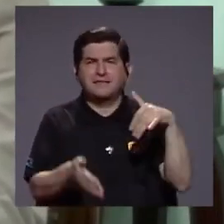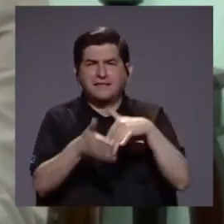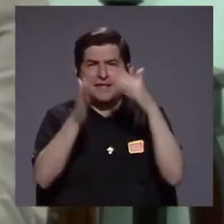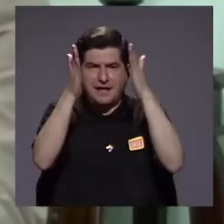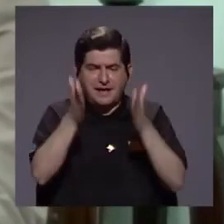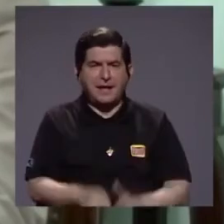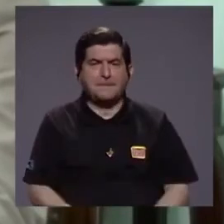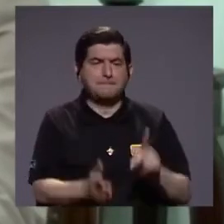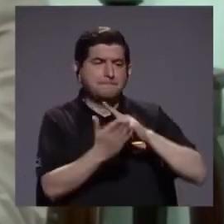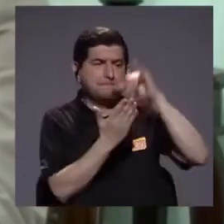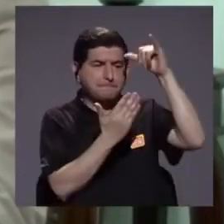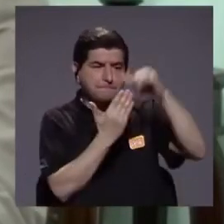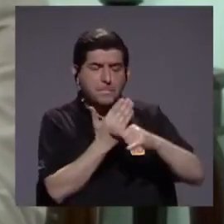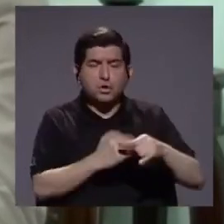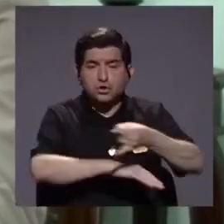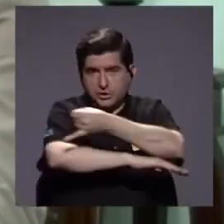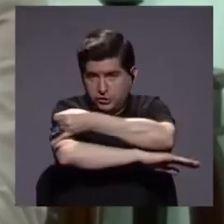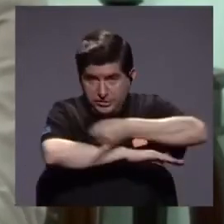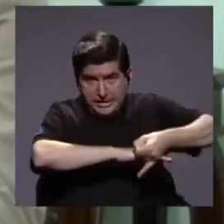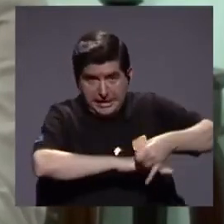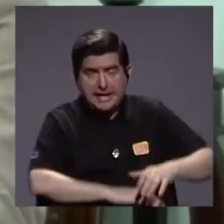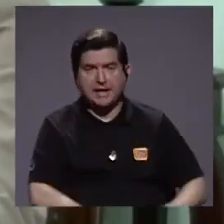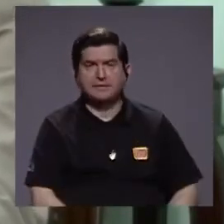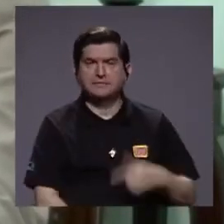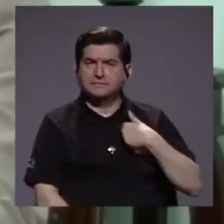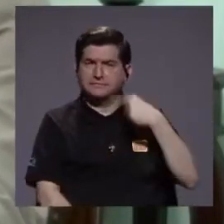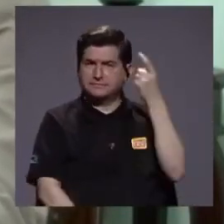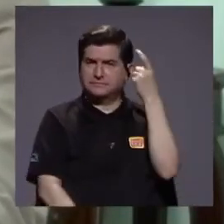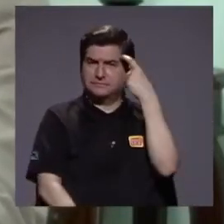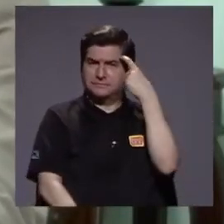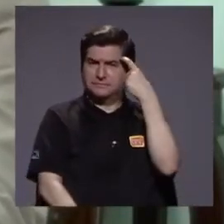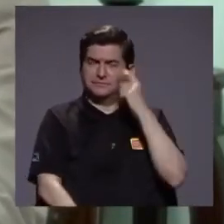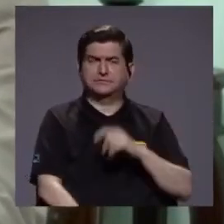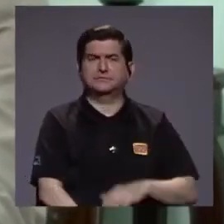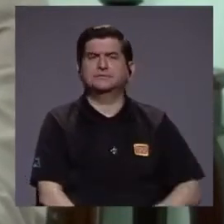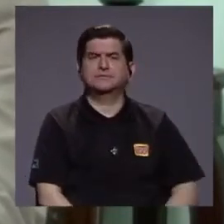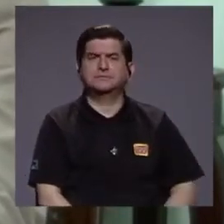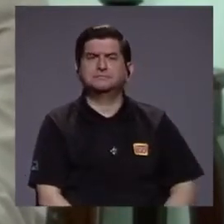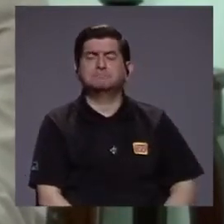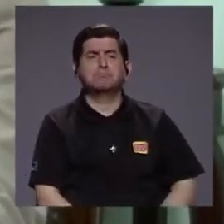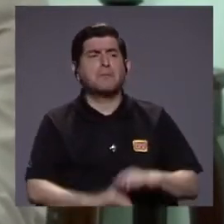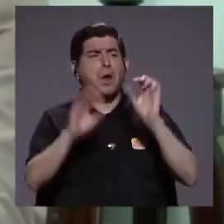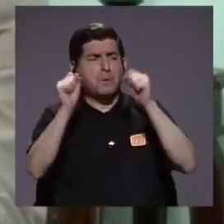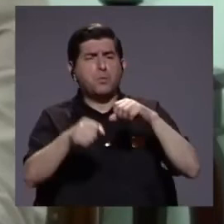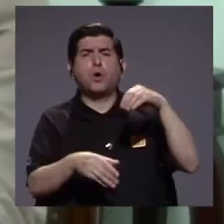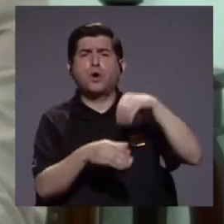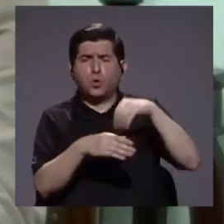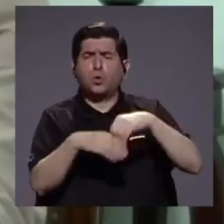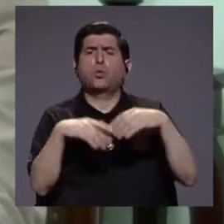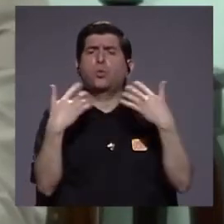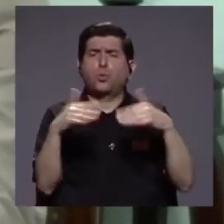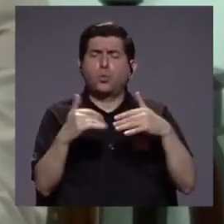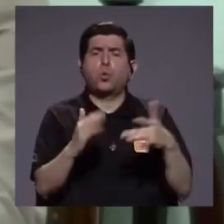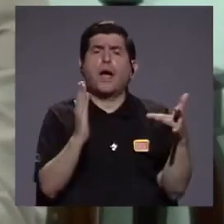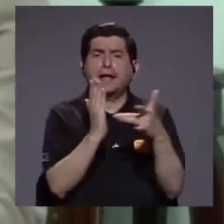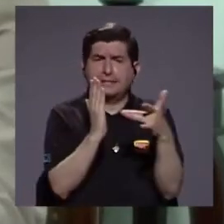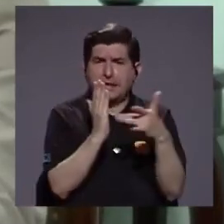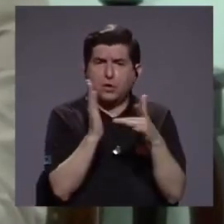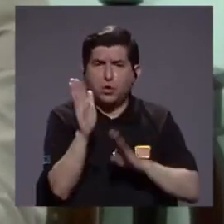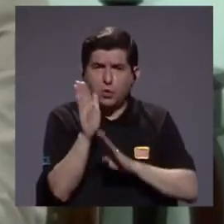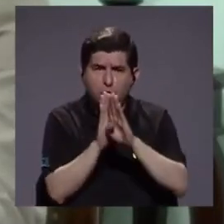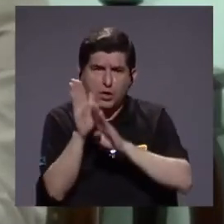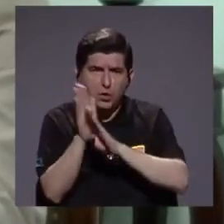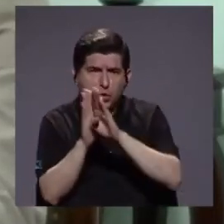estudiantiles de proyectos ingenieriles. Me parece que pueden aportar muchísimo a la tecnología, al